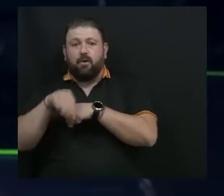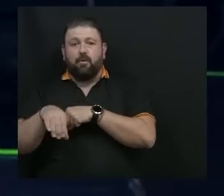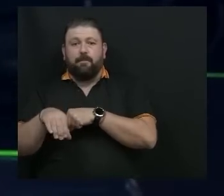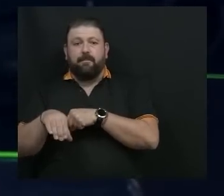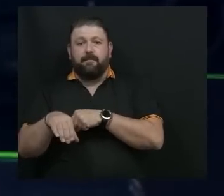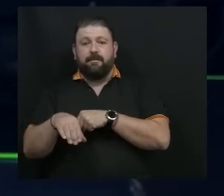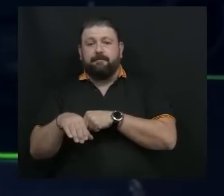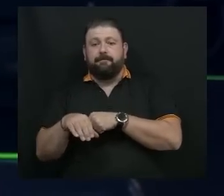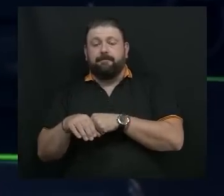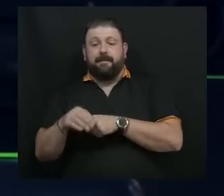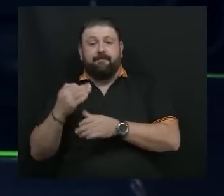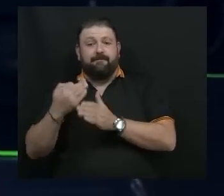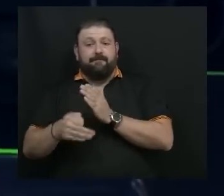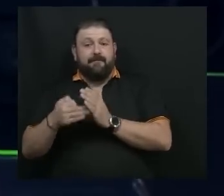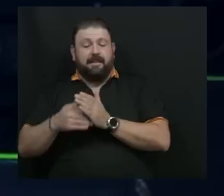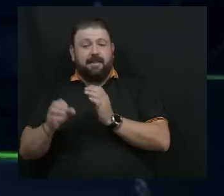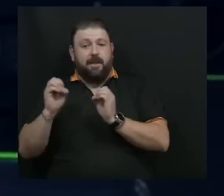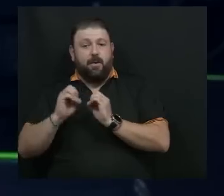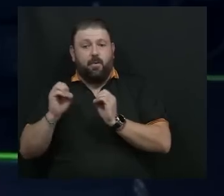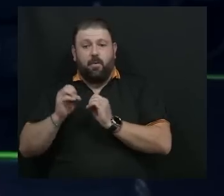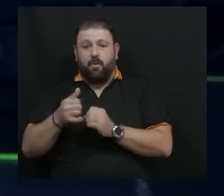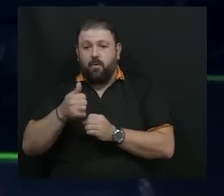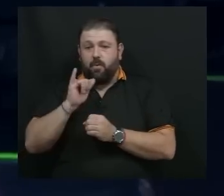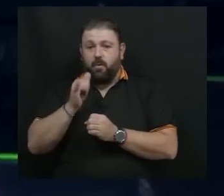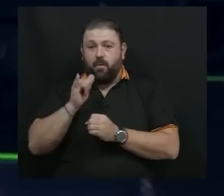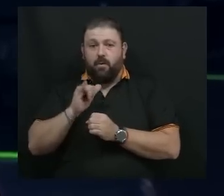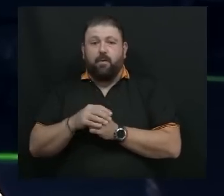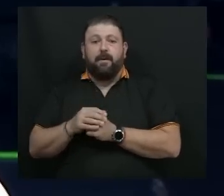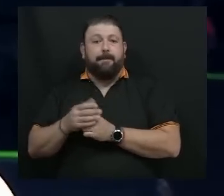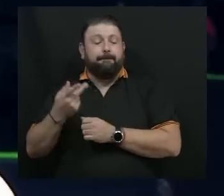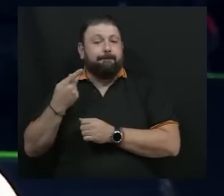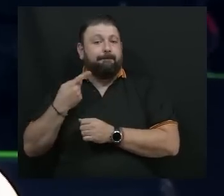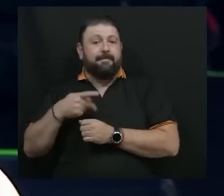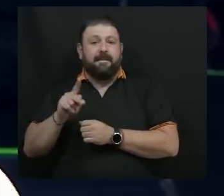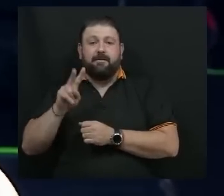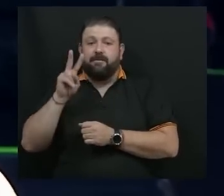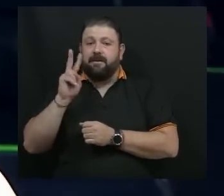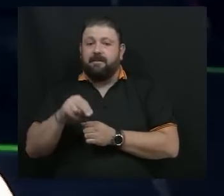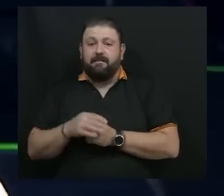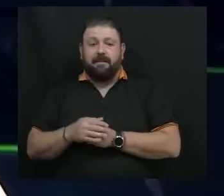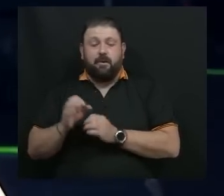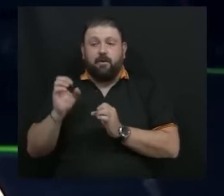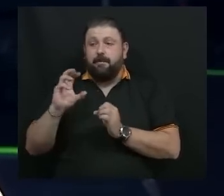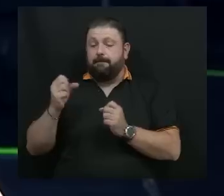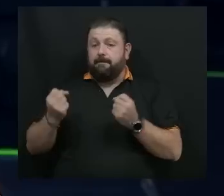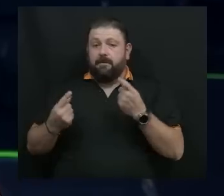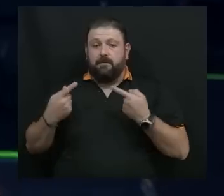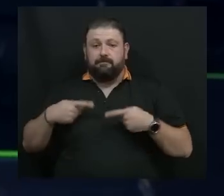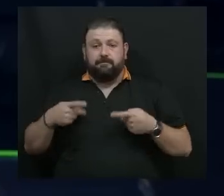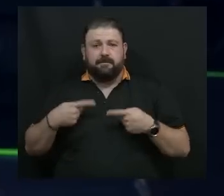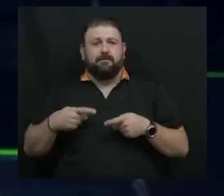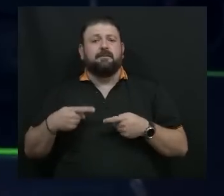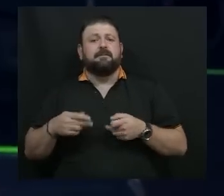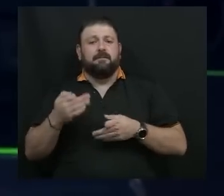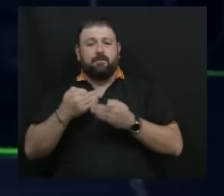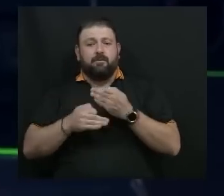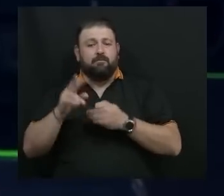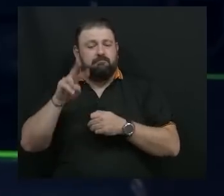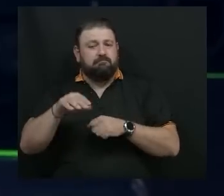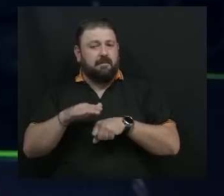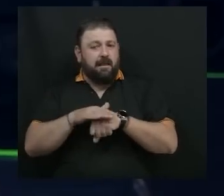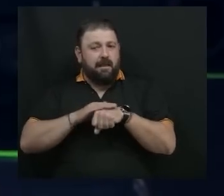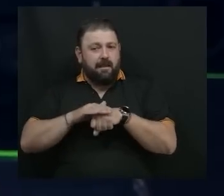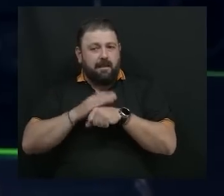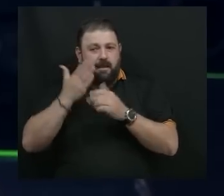la bebida, lo llevo desde México y bueno, quienes no lo tenemos, utilizamos las cremas y quien lo tiene, pues